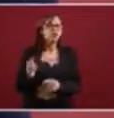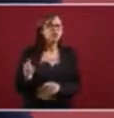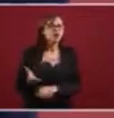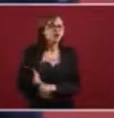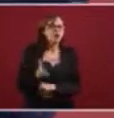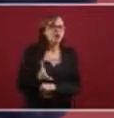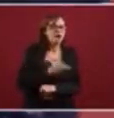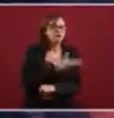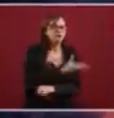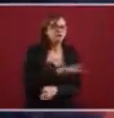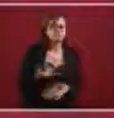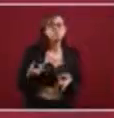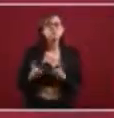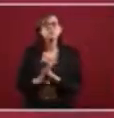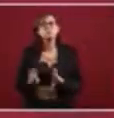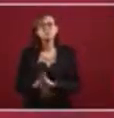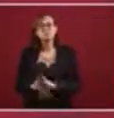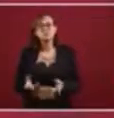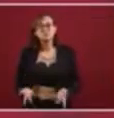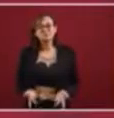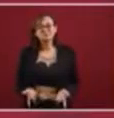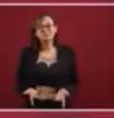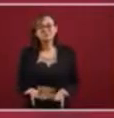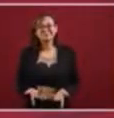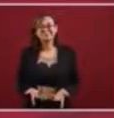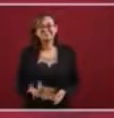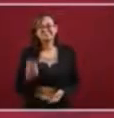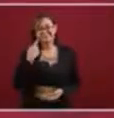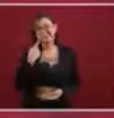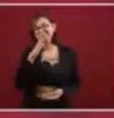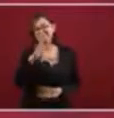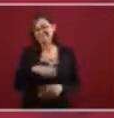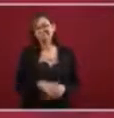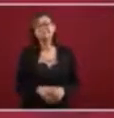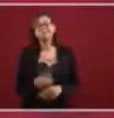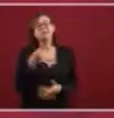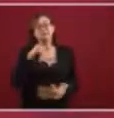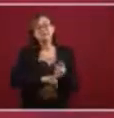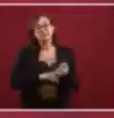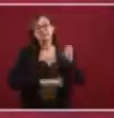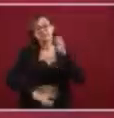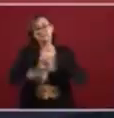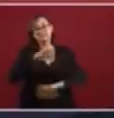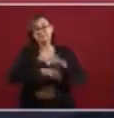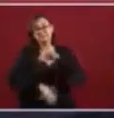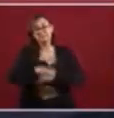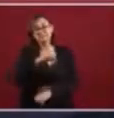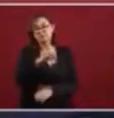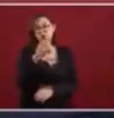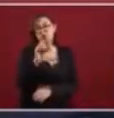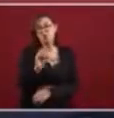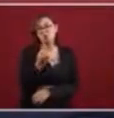El dueño de una de estas empresas involucradas, Oro Negro,